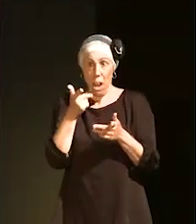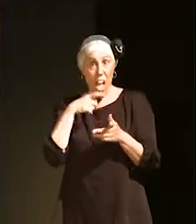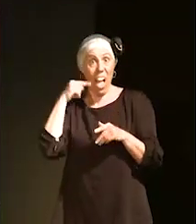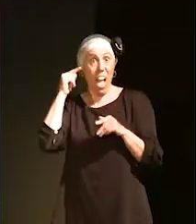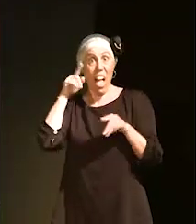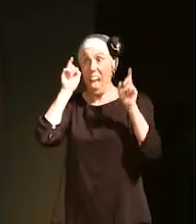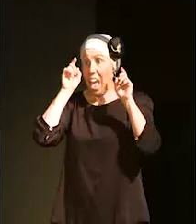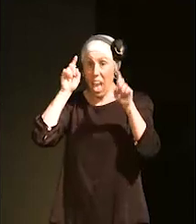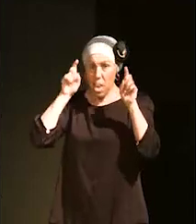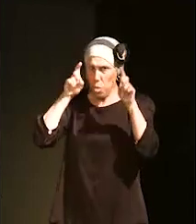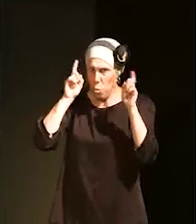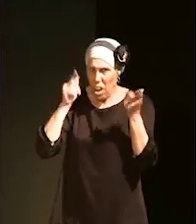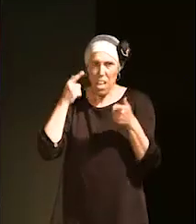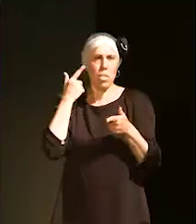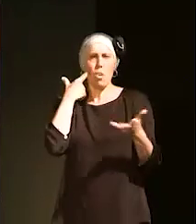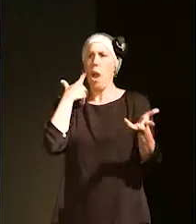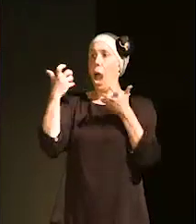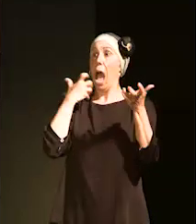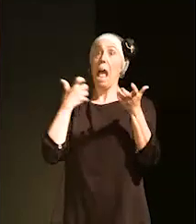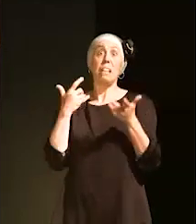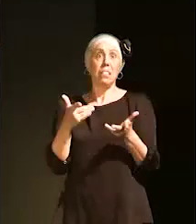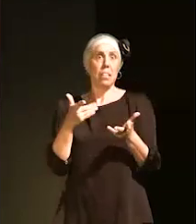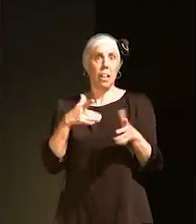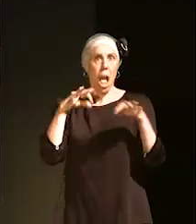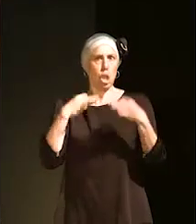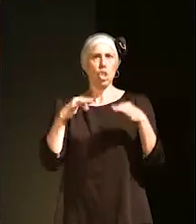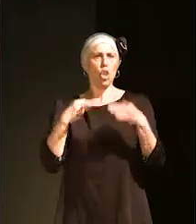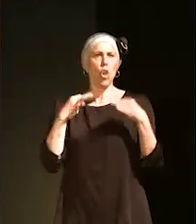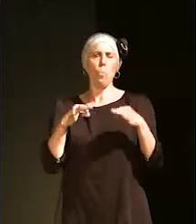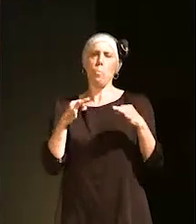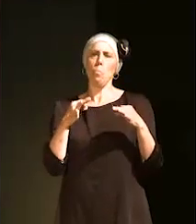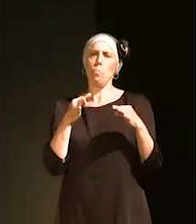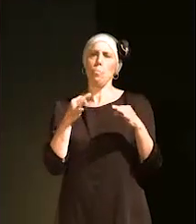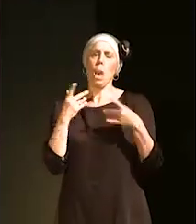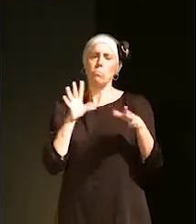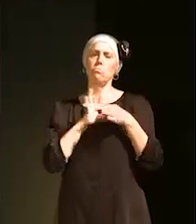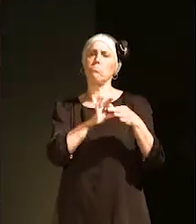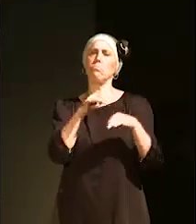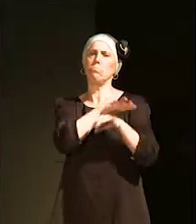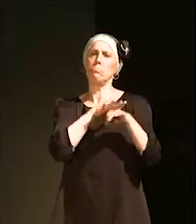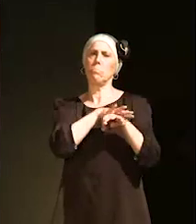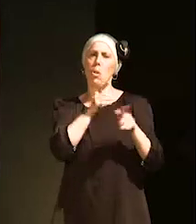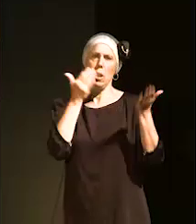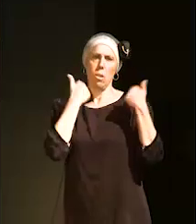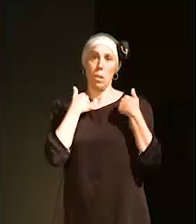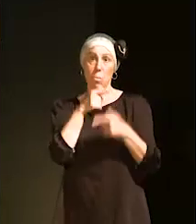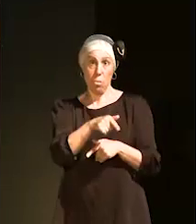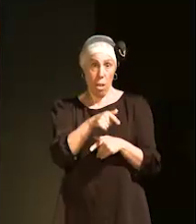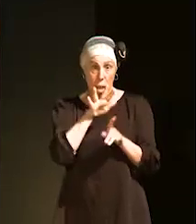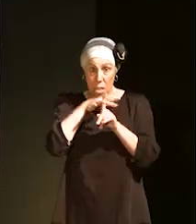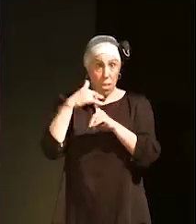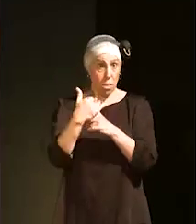tradicional y formal se ha centralizado en este contexto y planteado de manera general